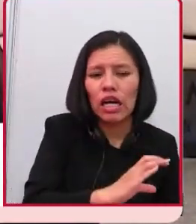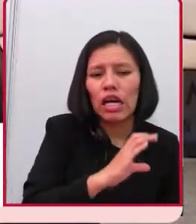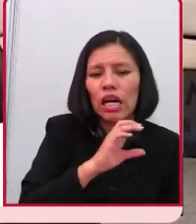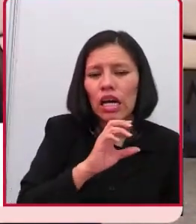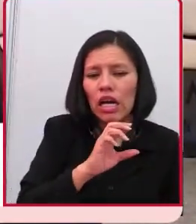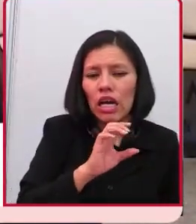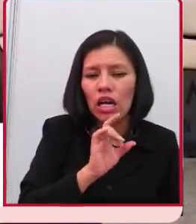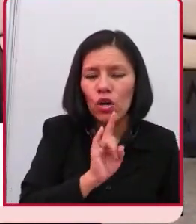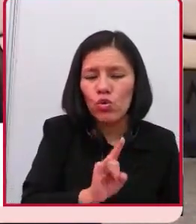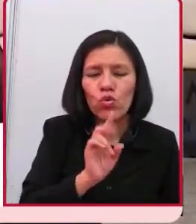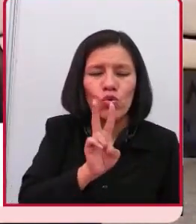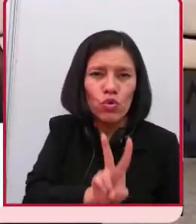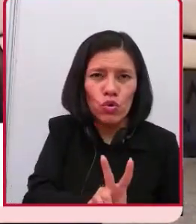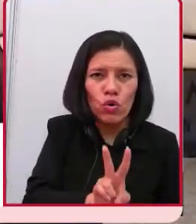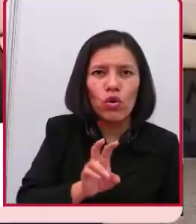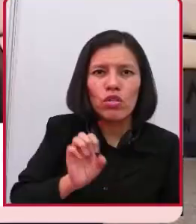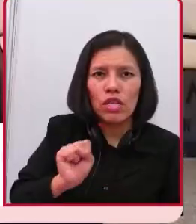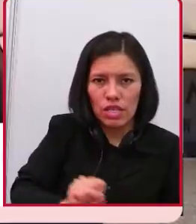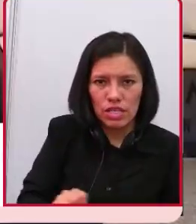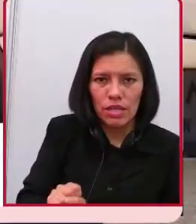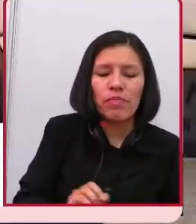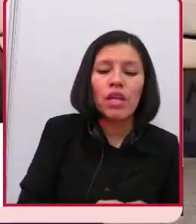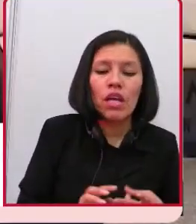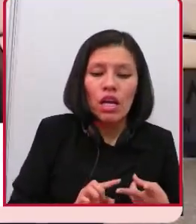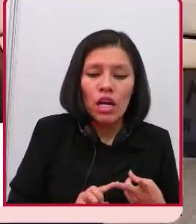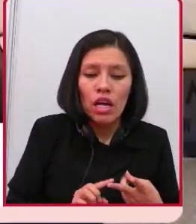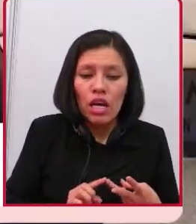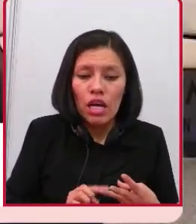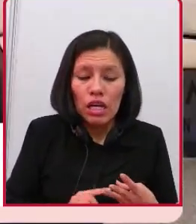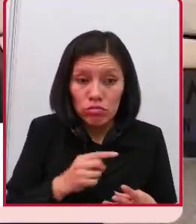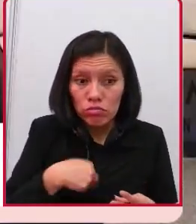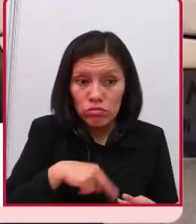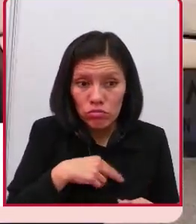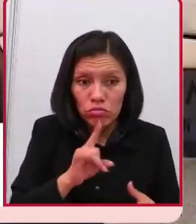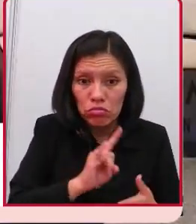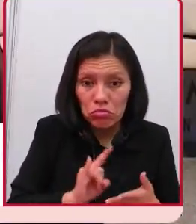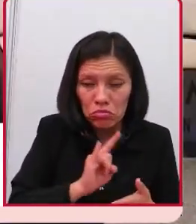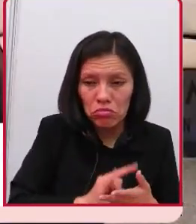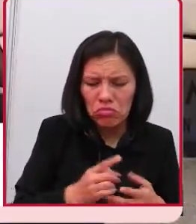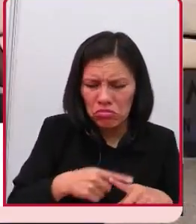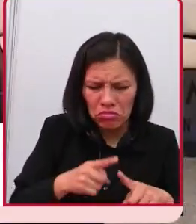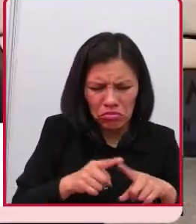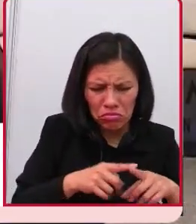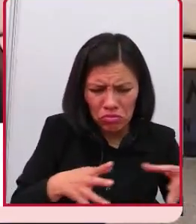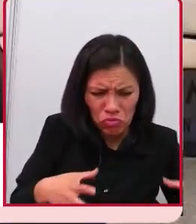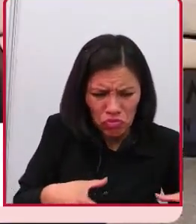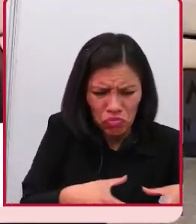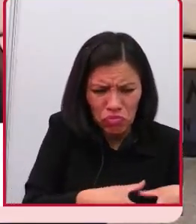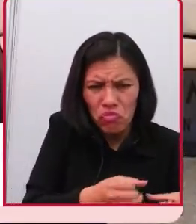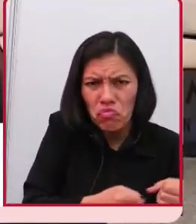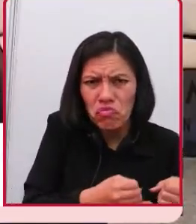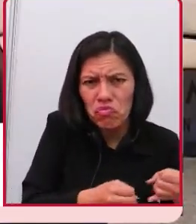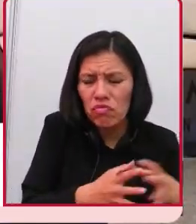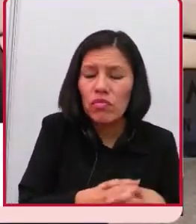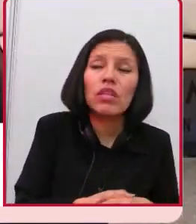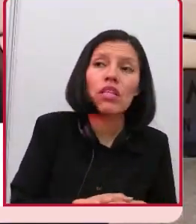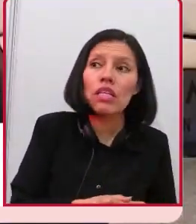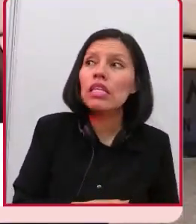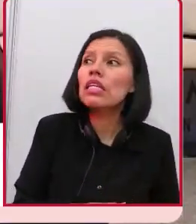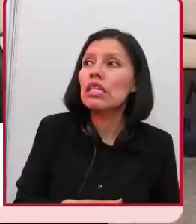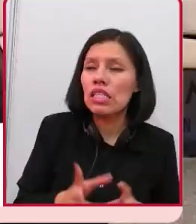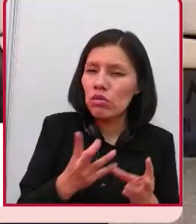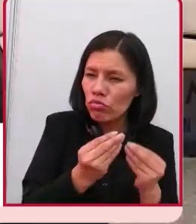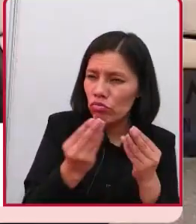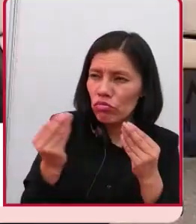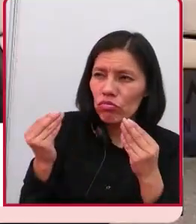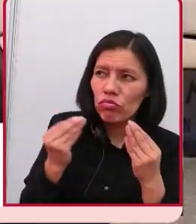contraste, lo hemos aplicado en muestras de cabeza, en concentrados finales, y es más, justamente, seguramente a muchos les